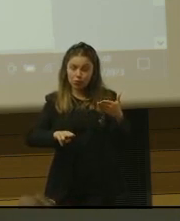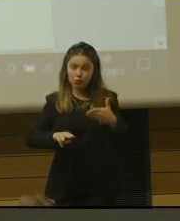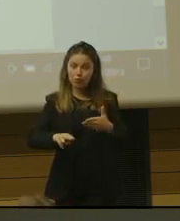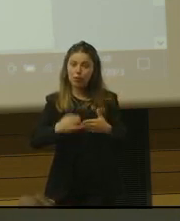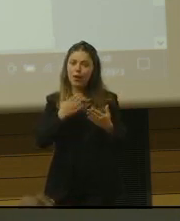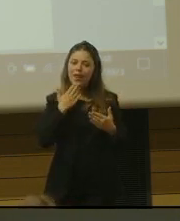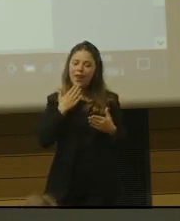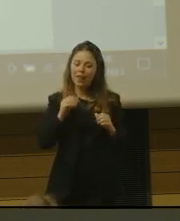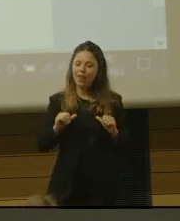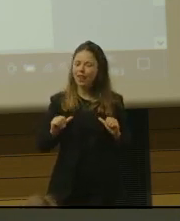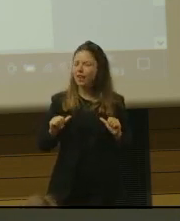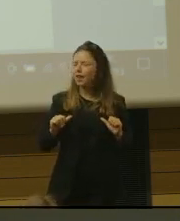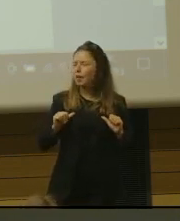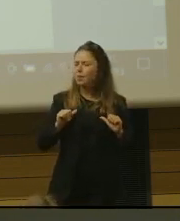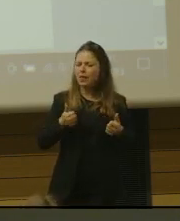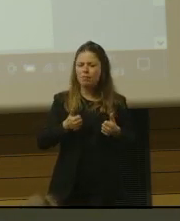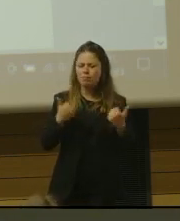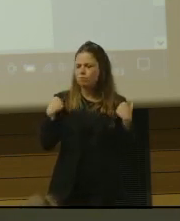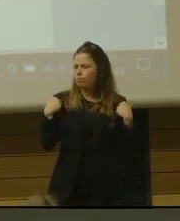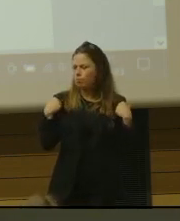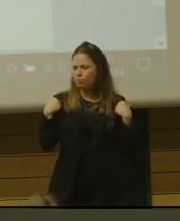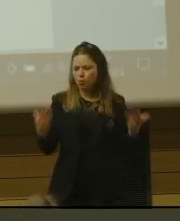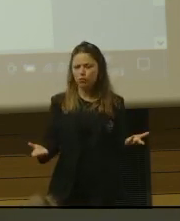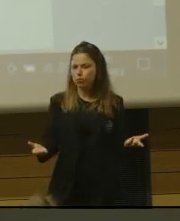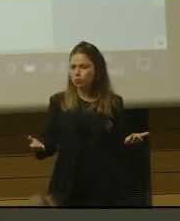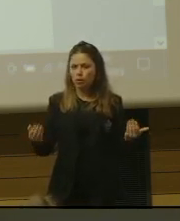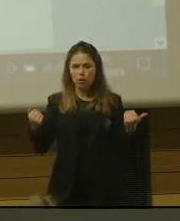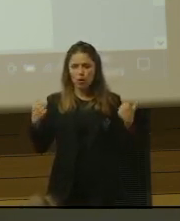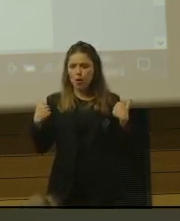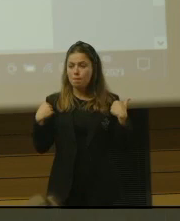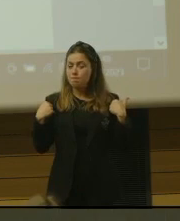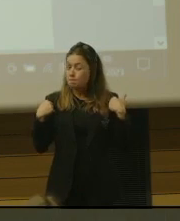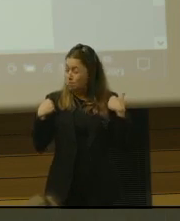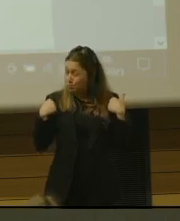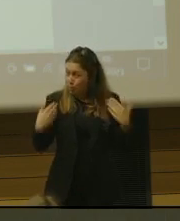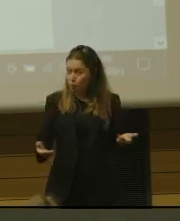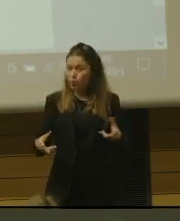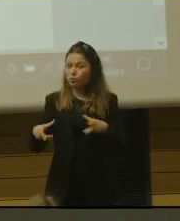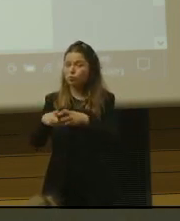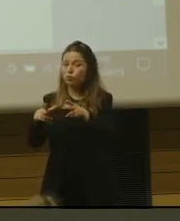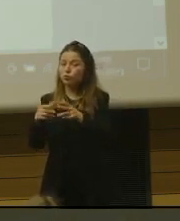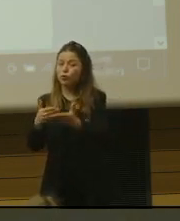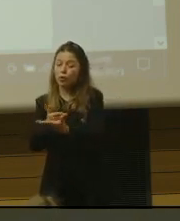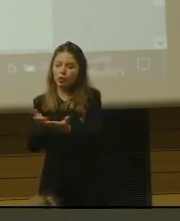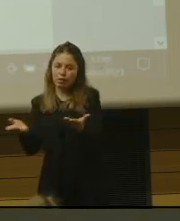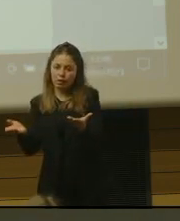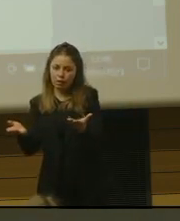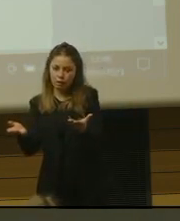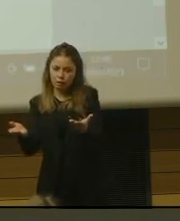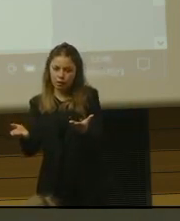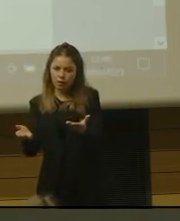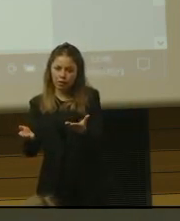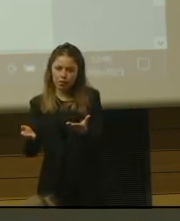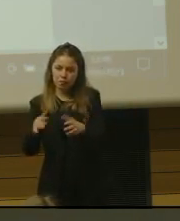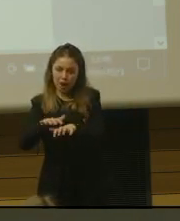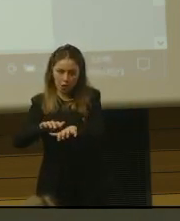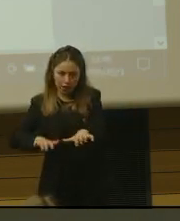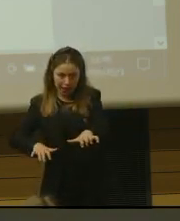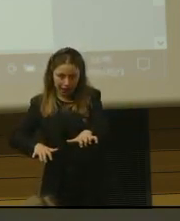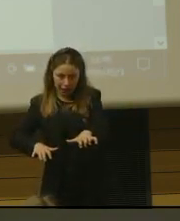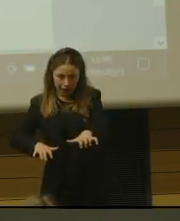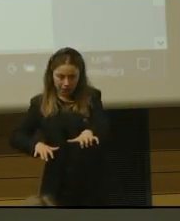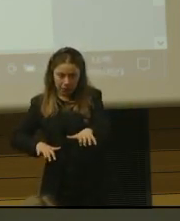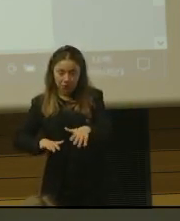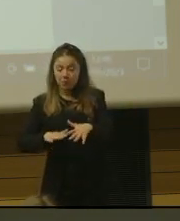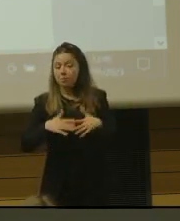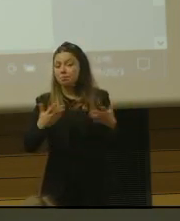edad muy temprana a fumar. Sí. Más temprana todavía que la sociedad mayoritaria. Y